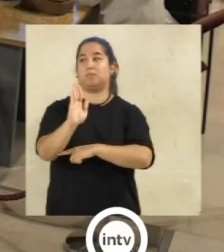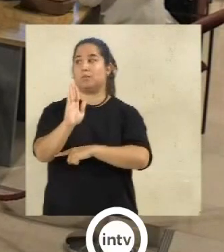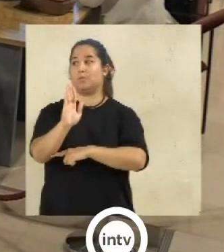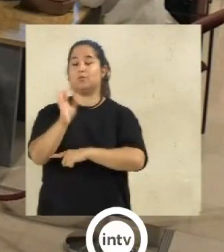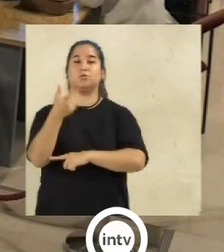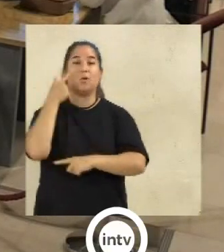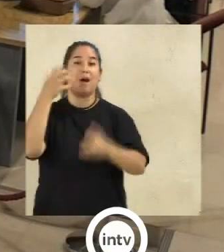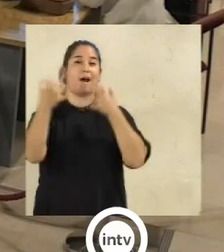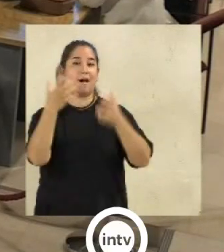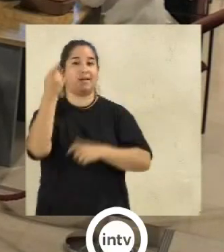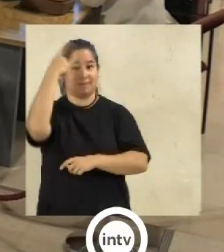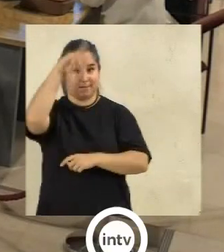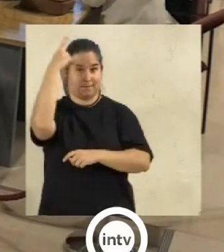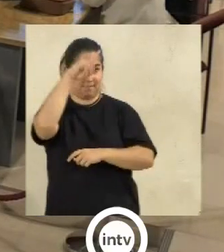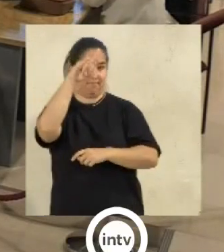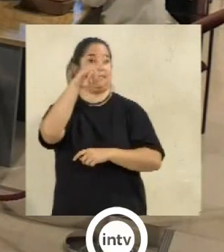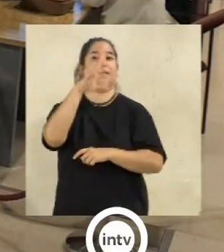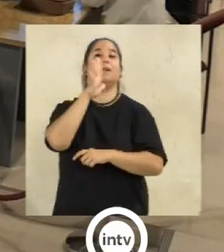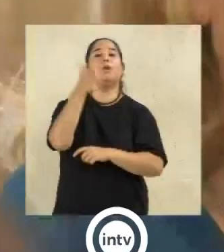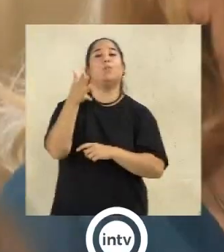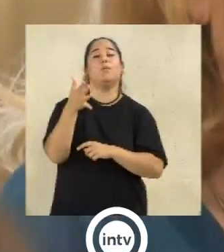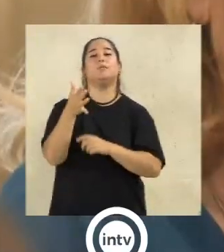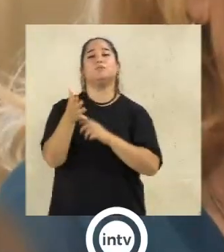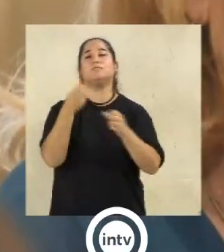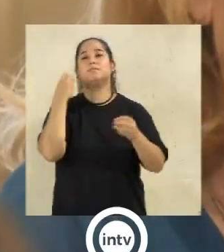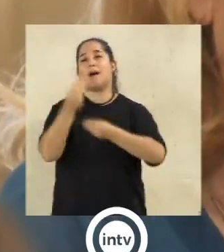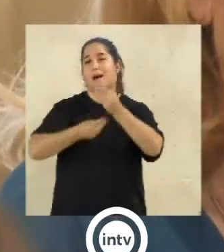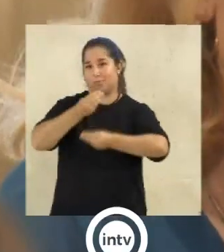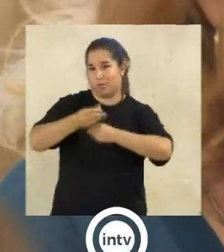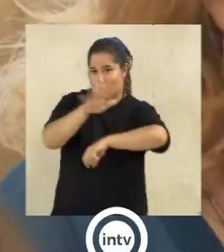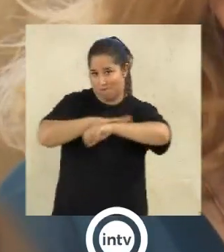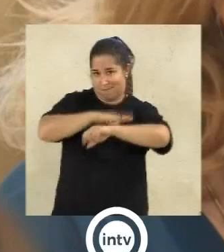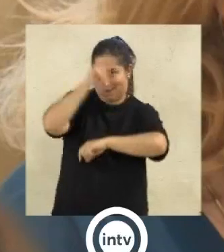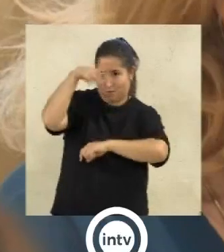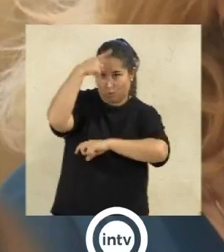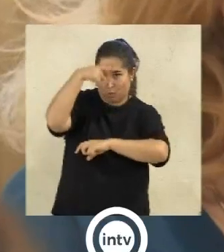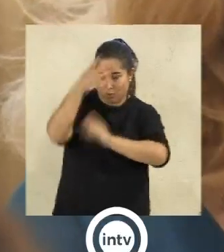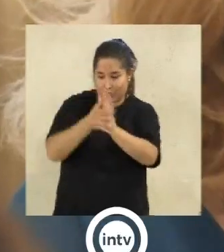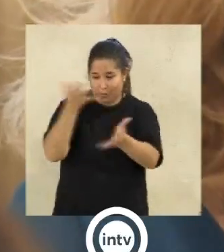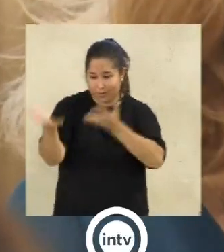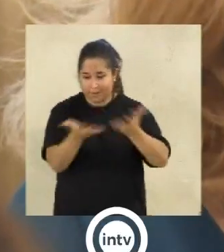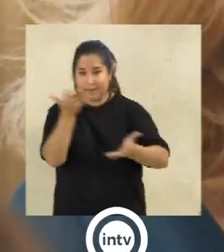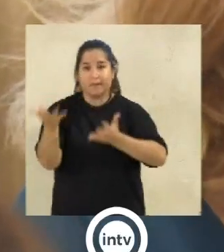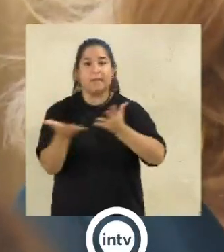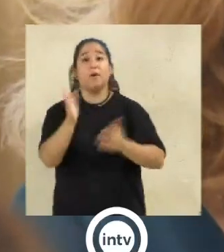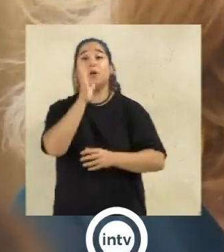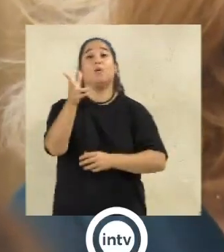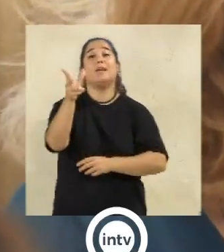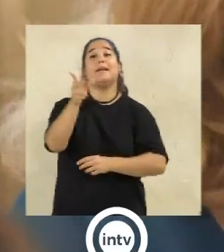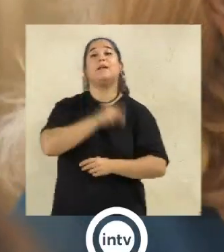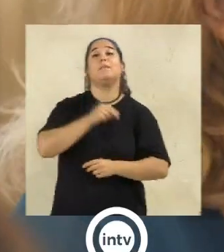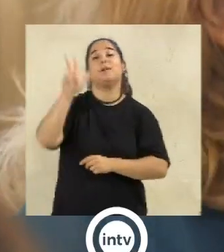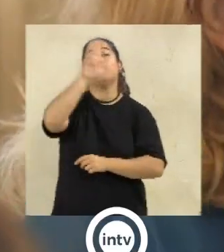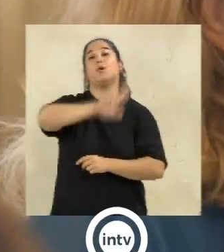responde a la supresión del premio Nacional de tauro maquia por parte del ministro de cultura con este gesto el ayuntamiento quiere